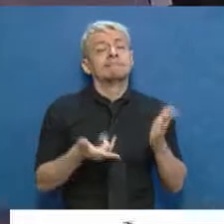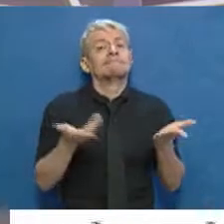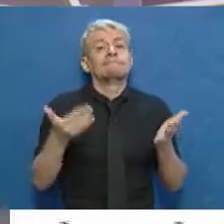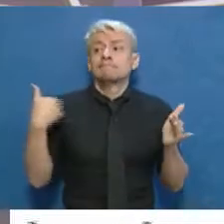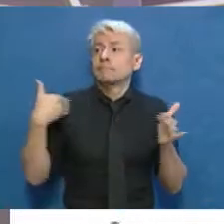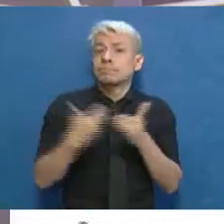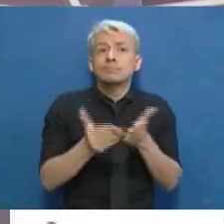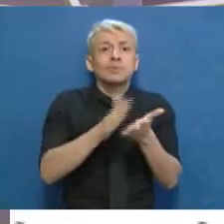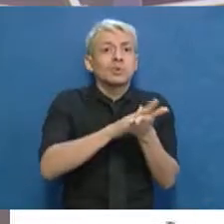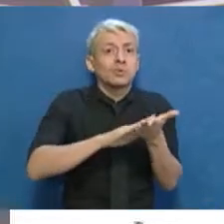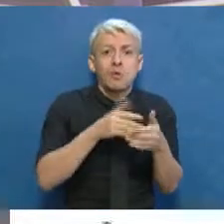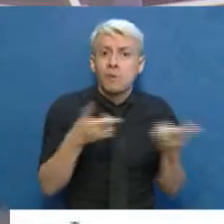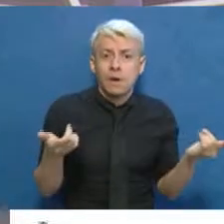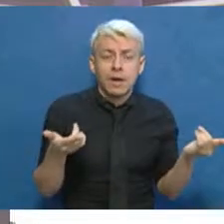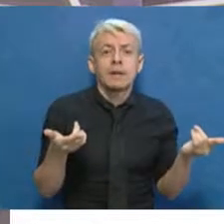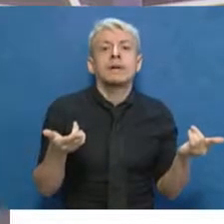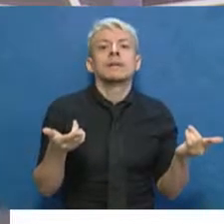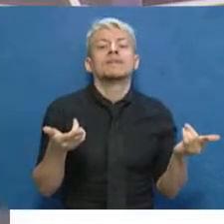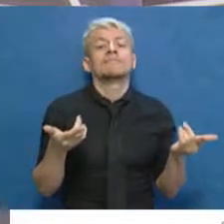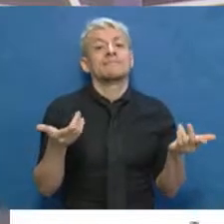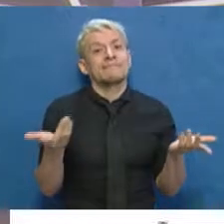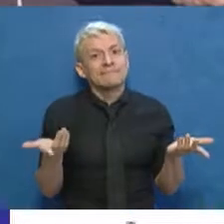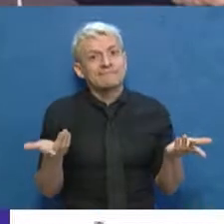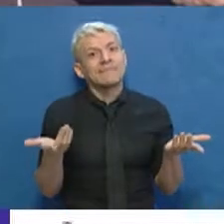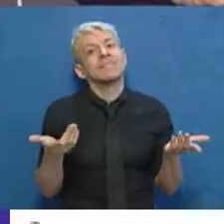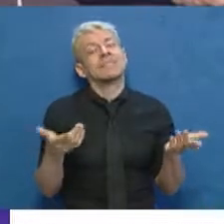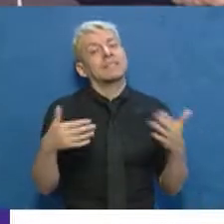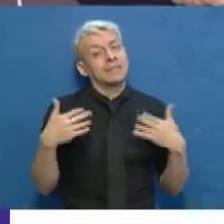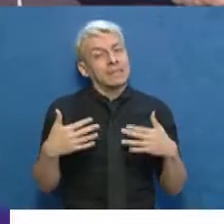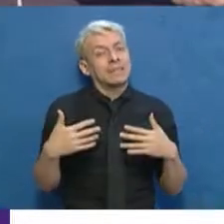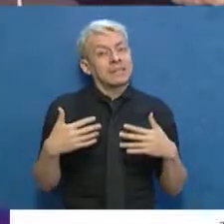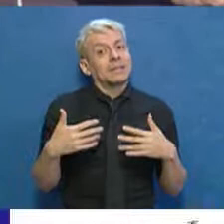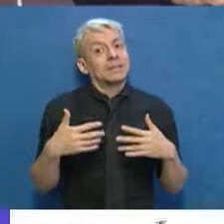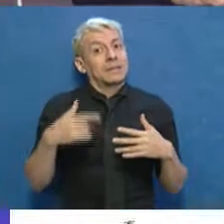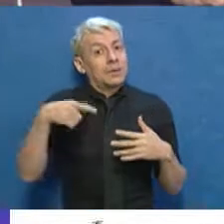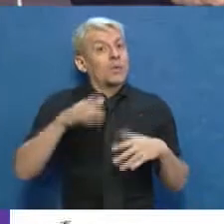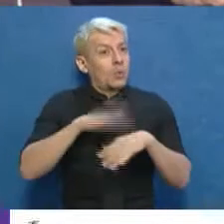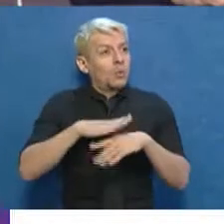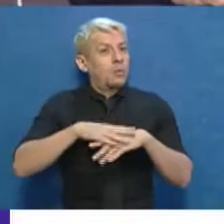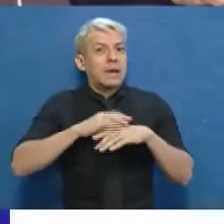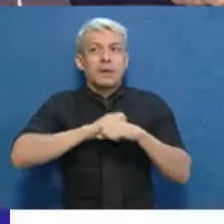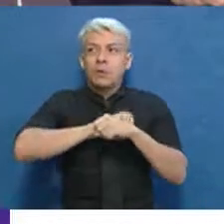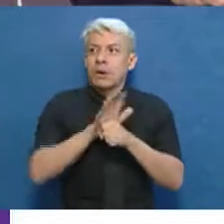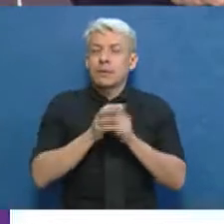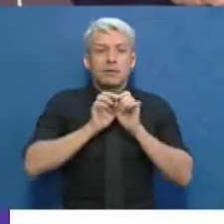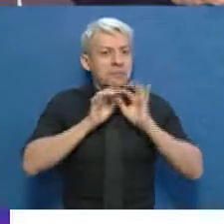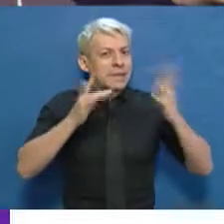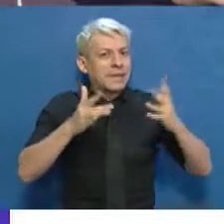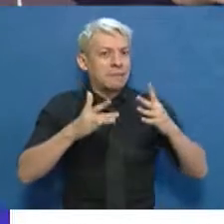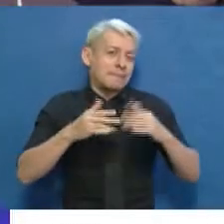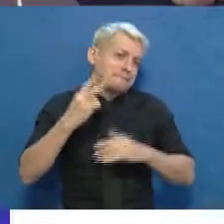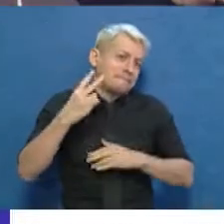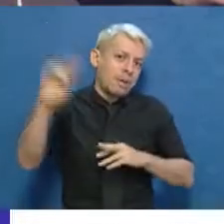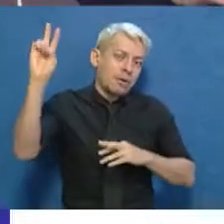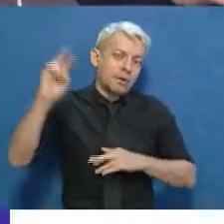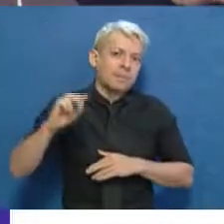de todo este tiempo y en definitiva es que se ha agravado aún más por la pandemia, evidentemente. Entonces, hoy están en una